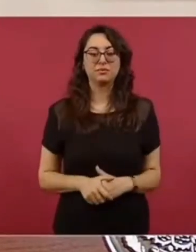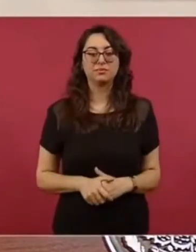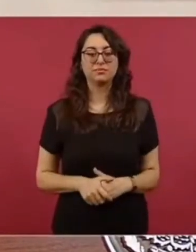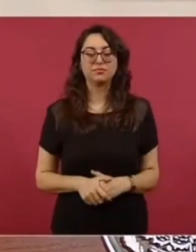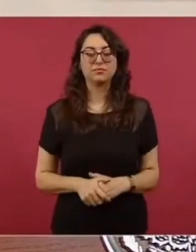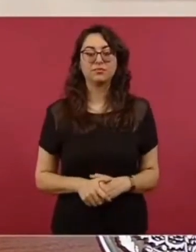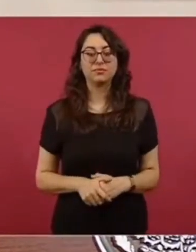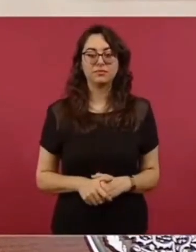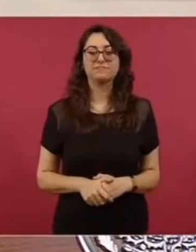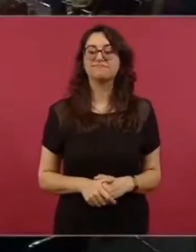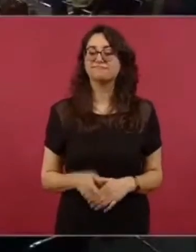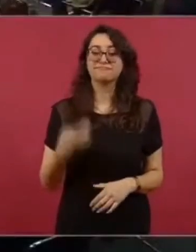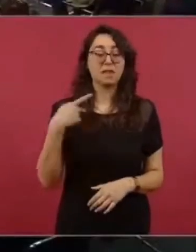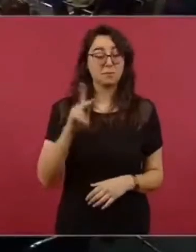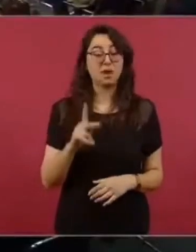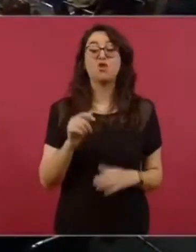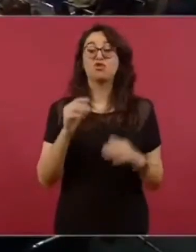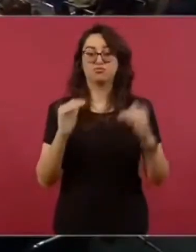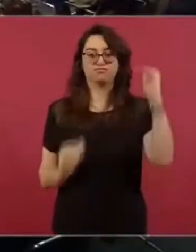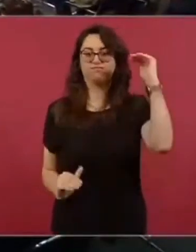es muy disparejo,